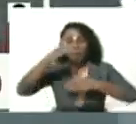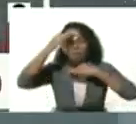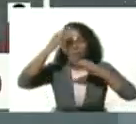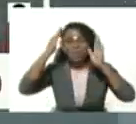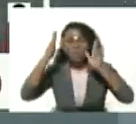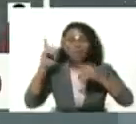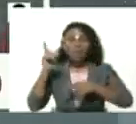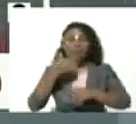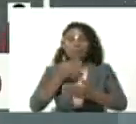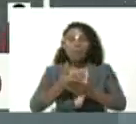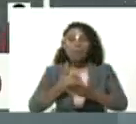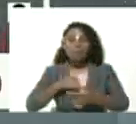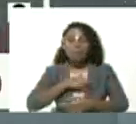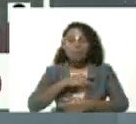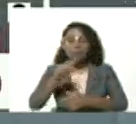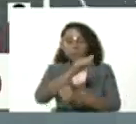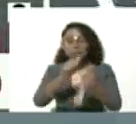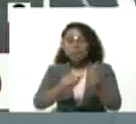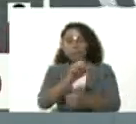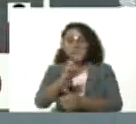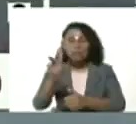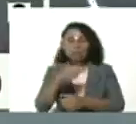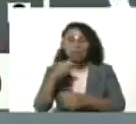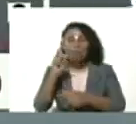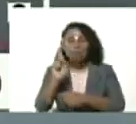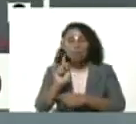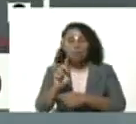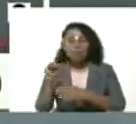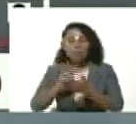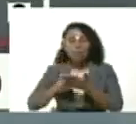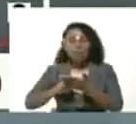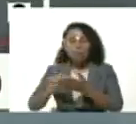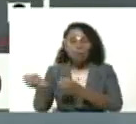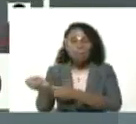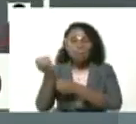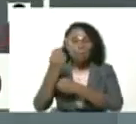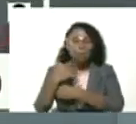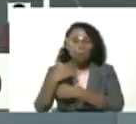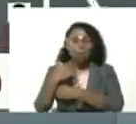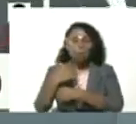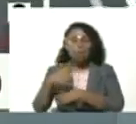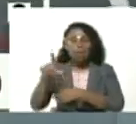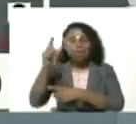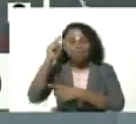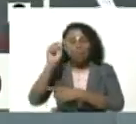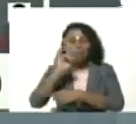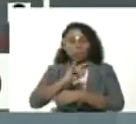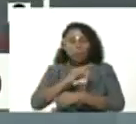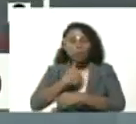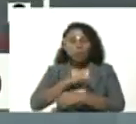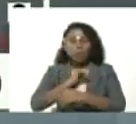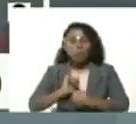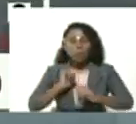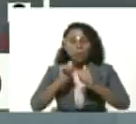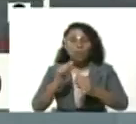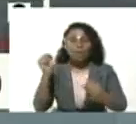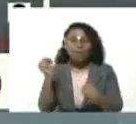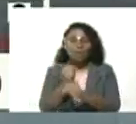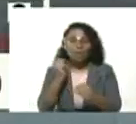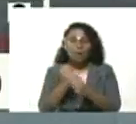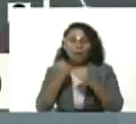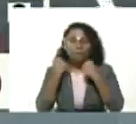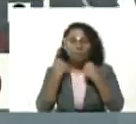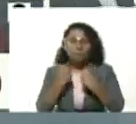que agradecemos a nuestra vicepresidenta por unos recursos que nos ha enviado. A partir del día lunes comenzamos a trabajar